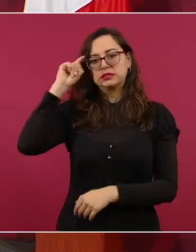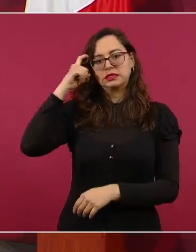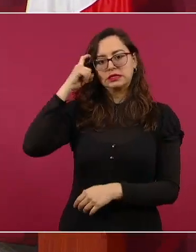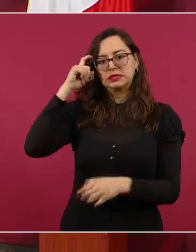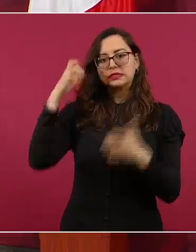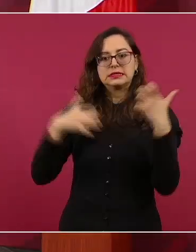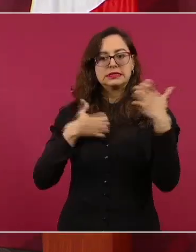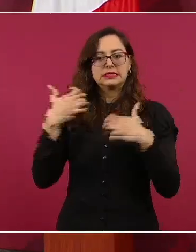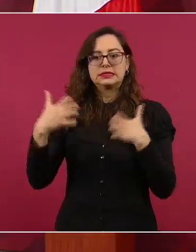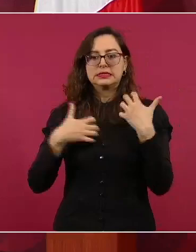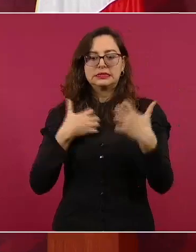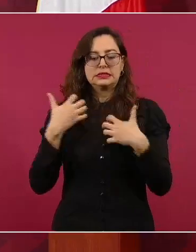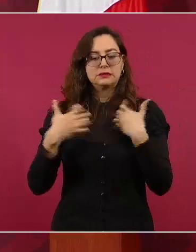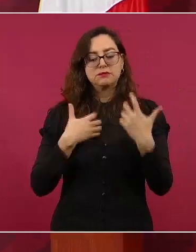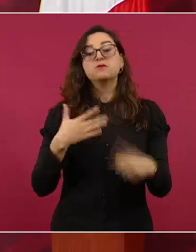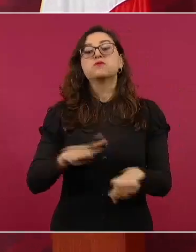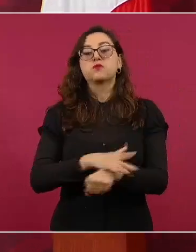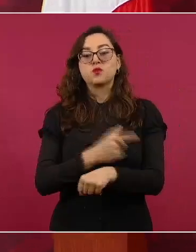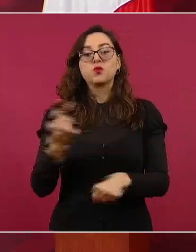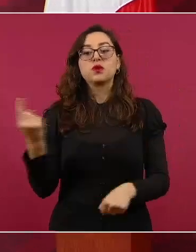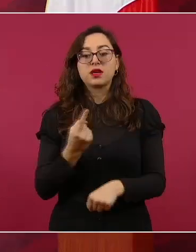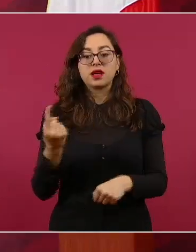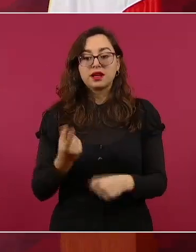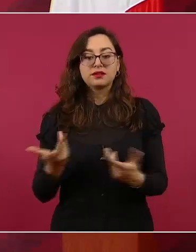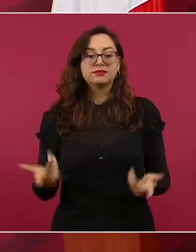al amparo de estas políticas